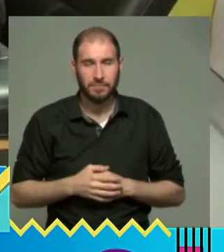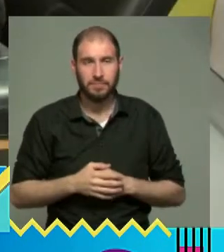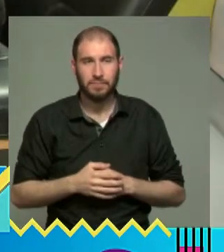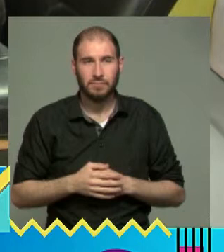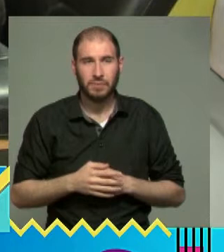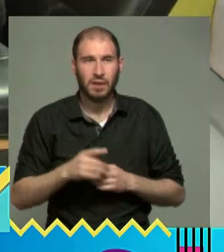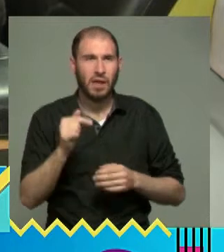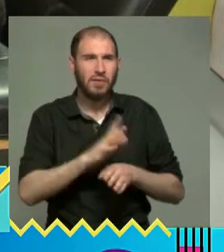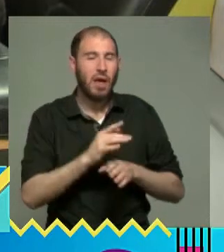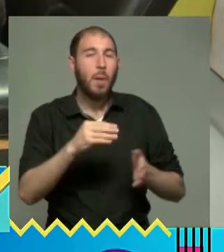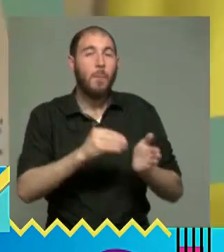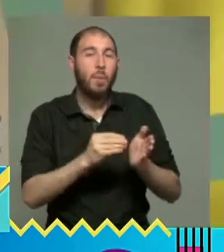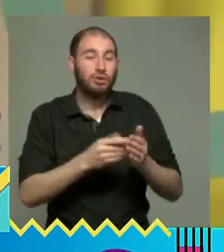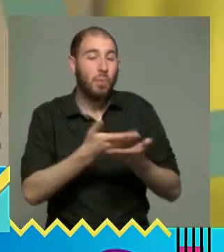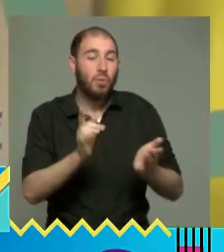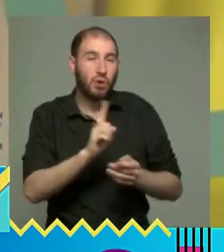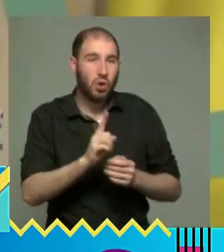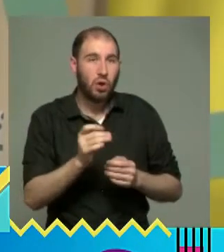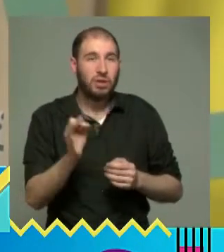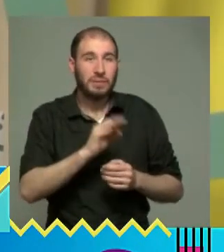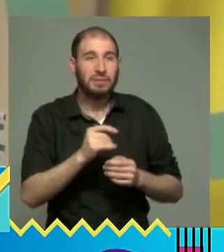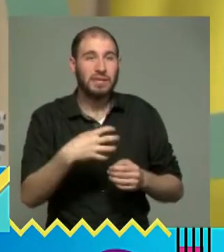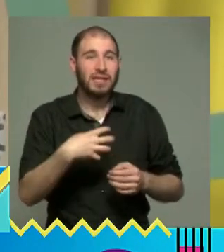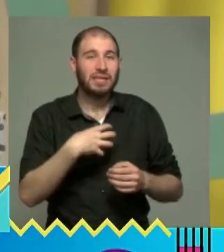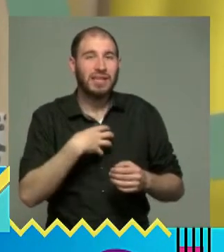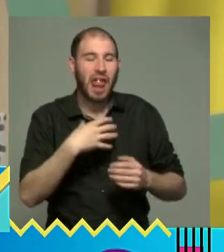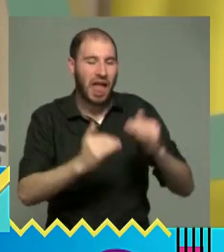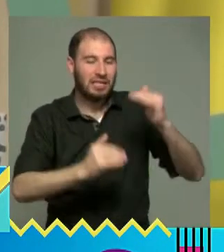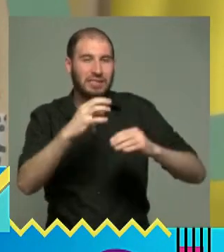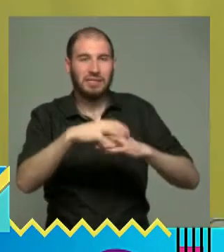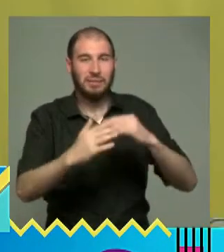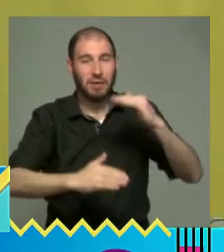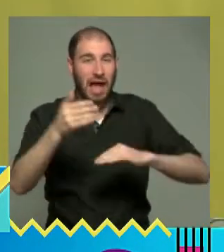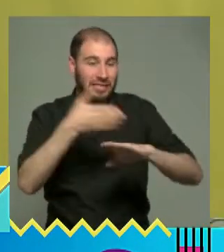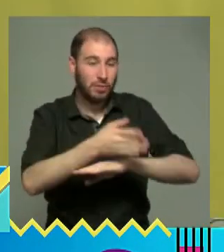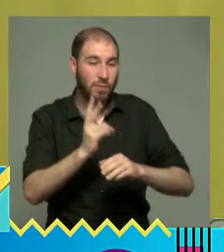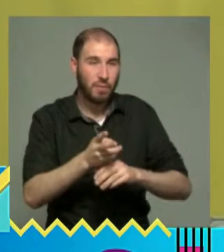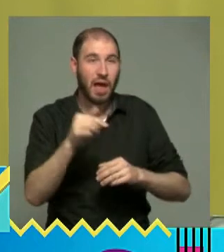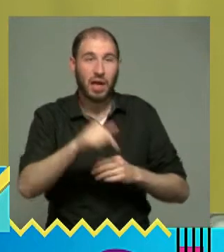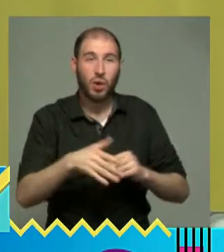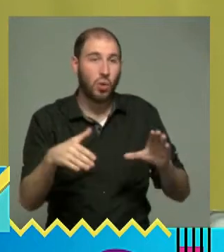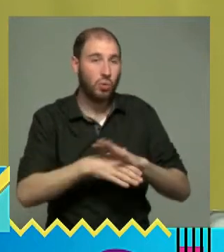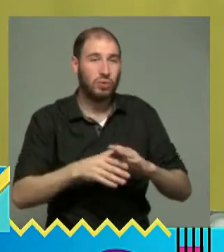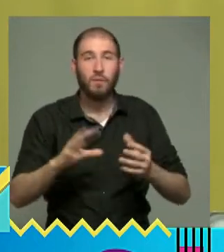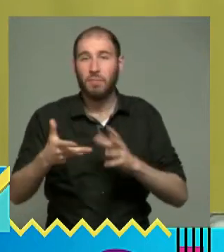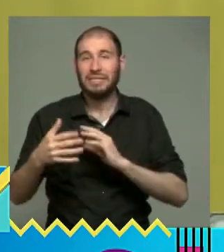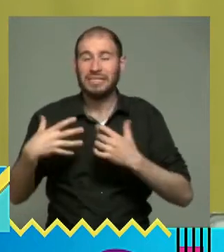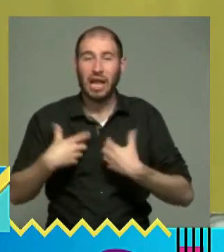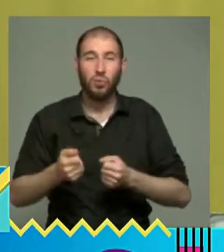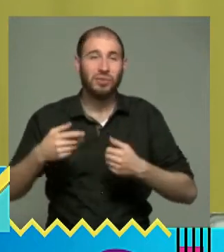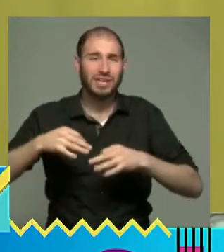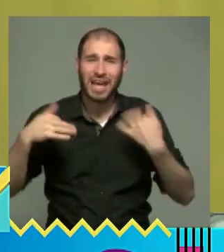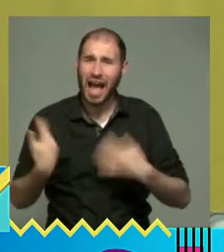razón. en lo absoluto. O sea, desde el Tenés momento en razón. que no es público y que el hecho de la clase Es un te sistema de impide salud caro. el acceso, es lo que Es justamente un sistema de hace un salud buen sistema caro, de